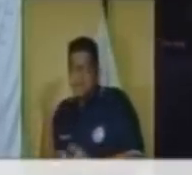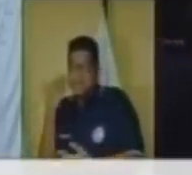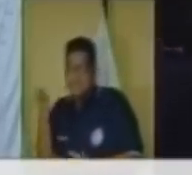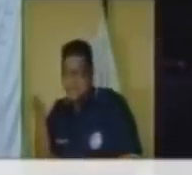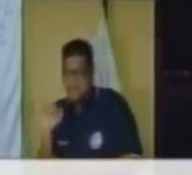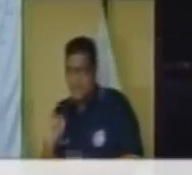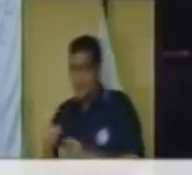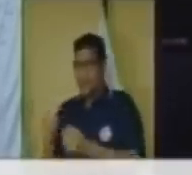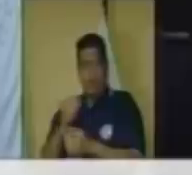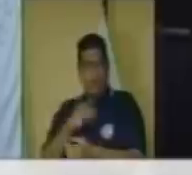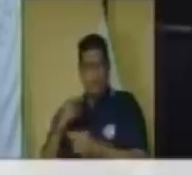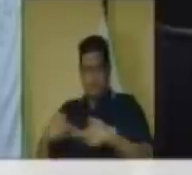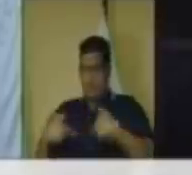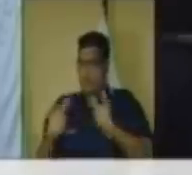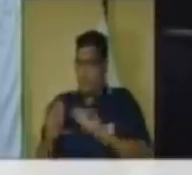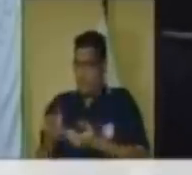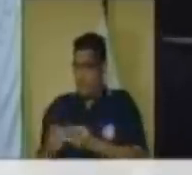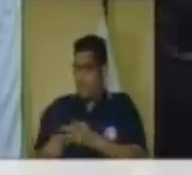la población.